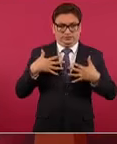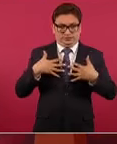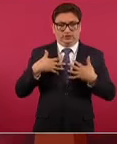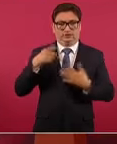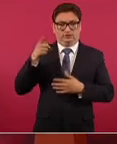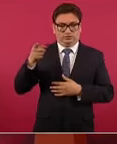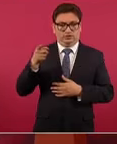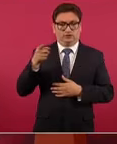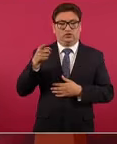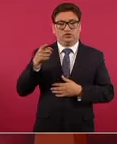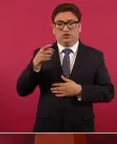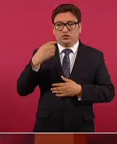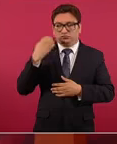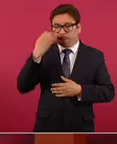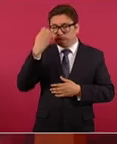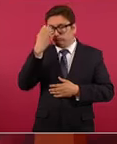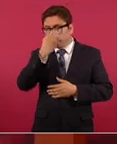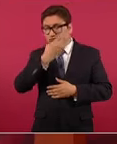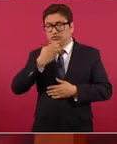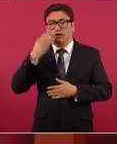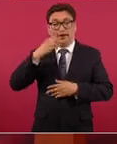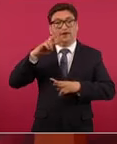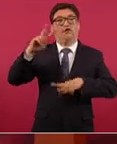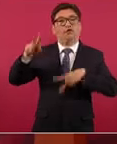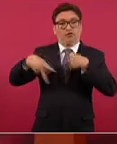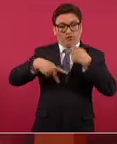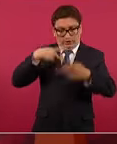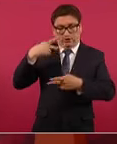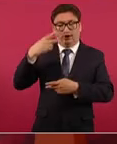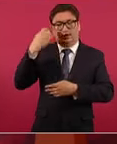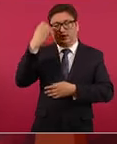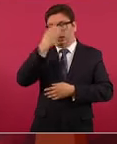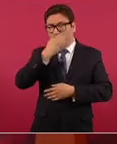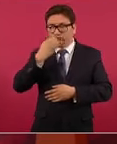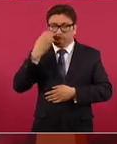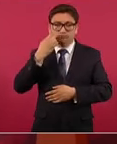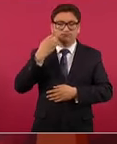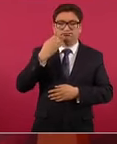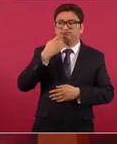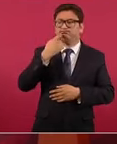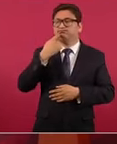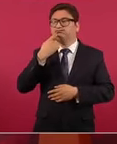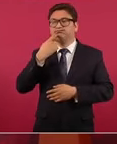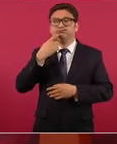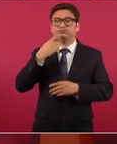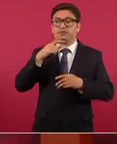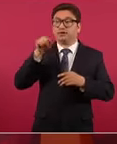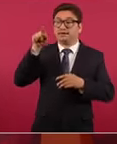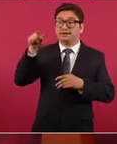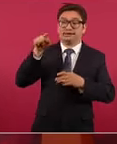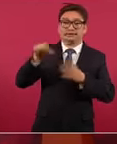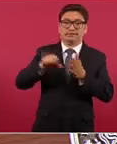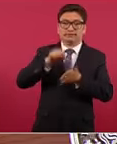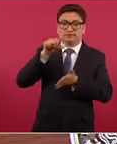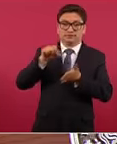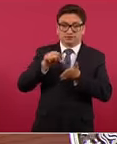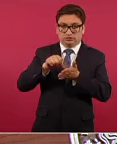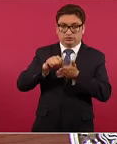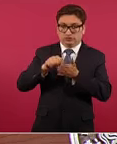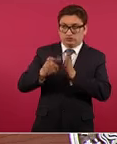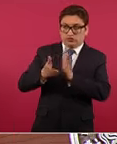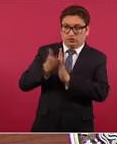hicieron un diagnóstico fueron allá y decidieron que no sólo va a ser el